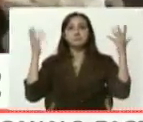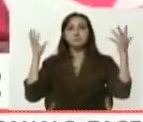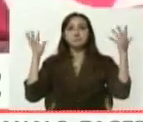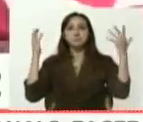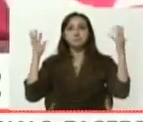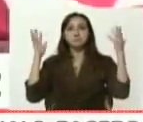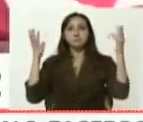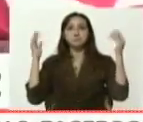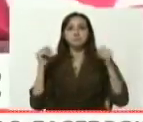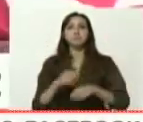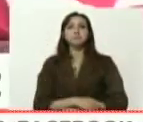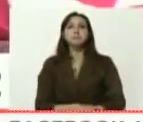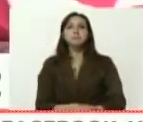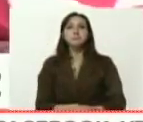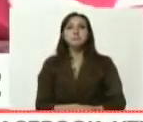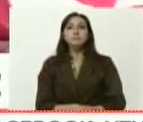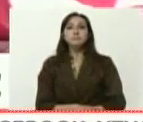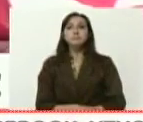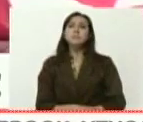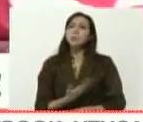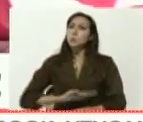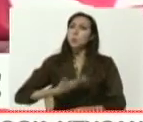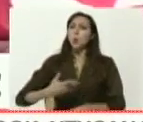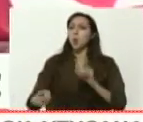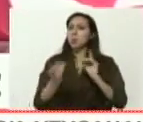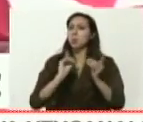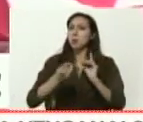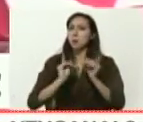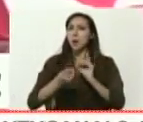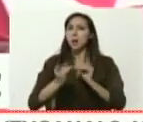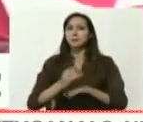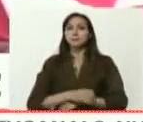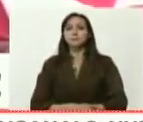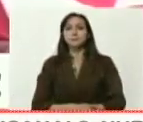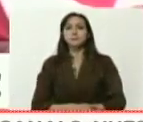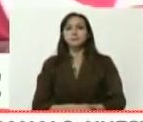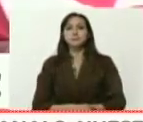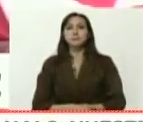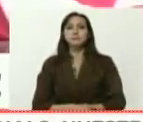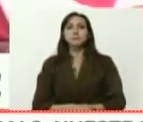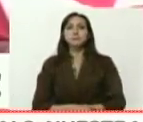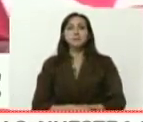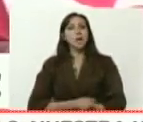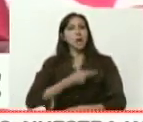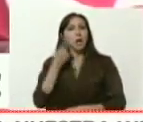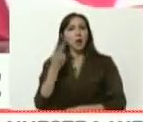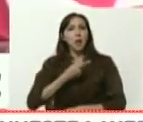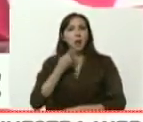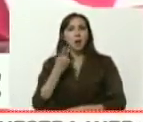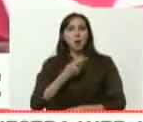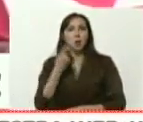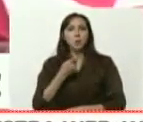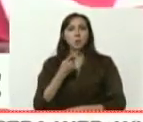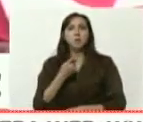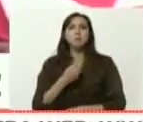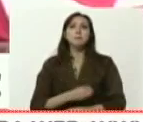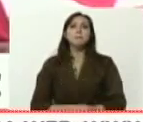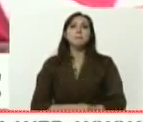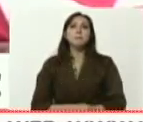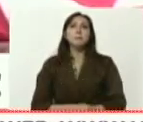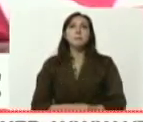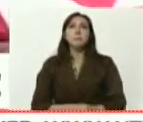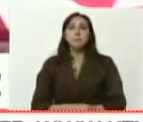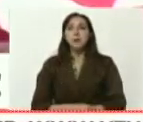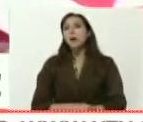definido algunos debates importantes, trazamos la célebre política del voto nulo para tratar